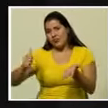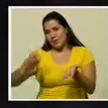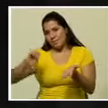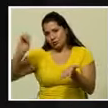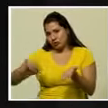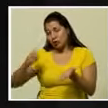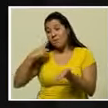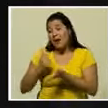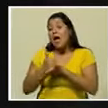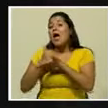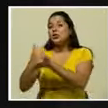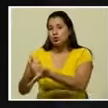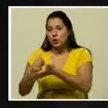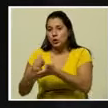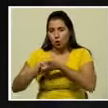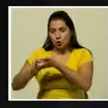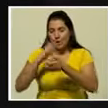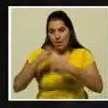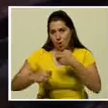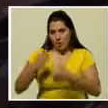por la crisis.